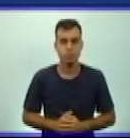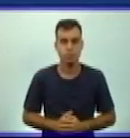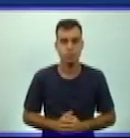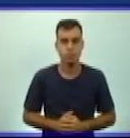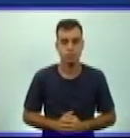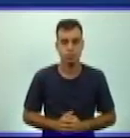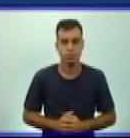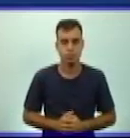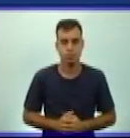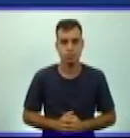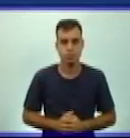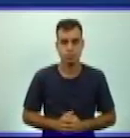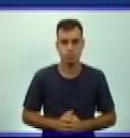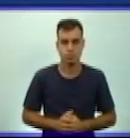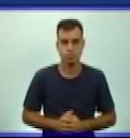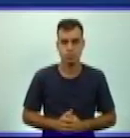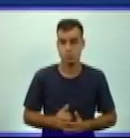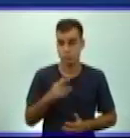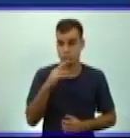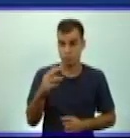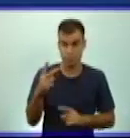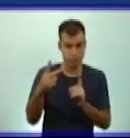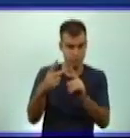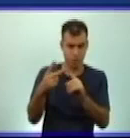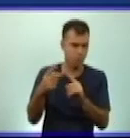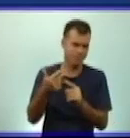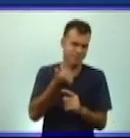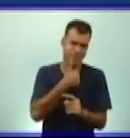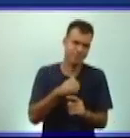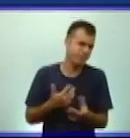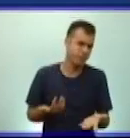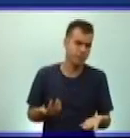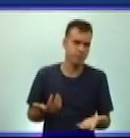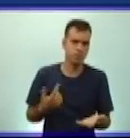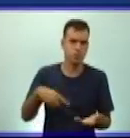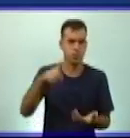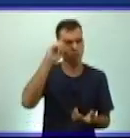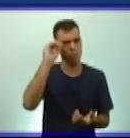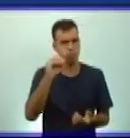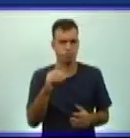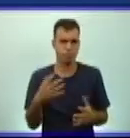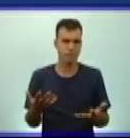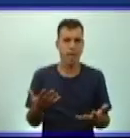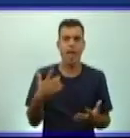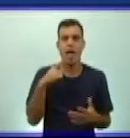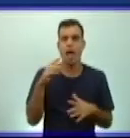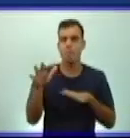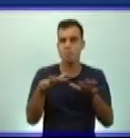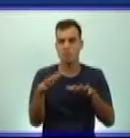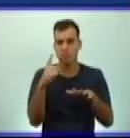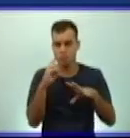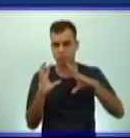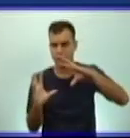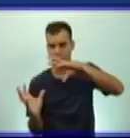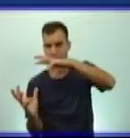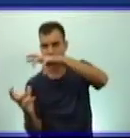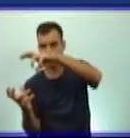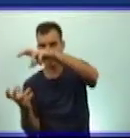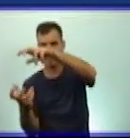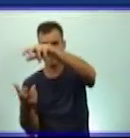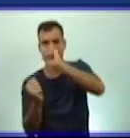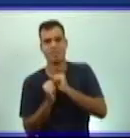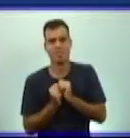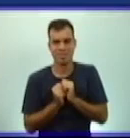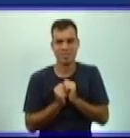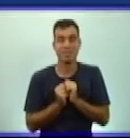sabemos la respuesta a esta pregunta es muy sencilla. Ya ustedes tienen algunas nociones, como les dije, del movimiento translacional. Y ahora,